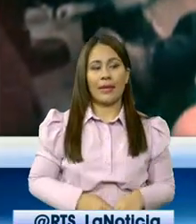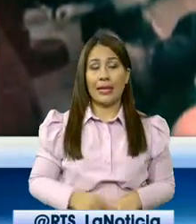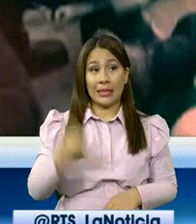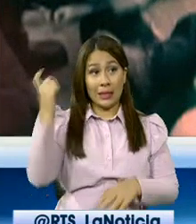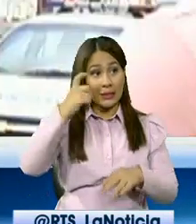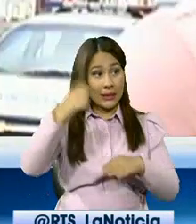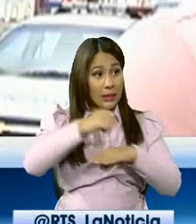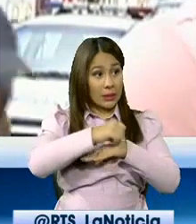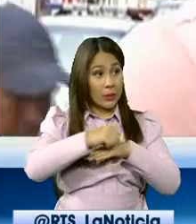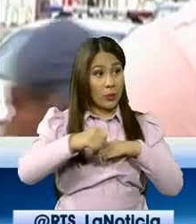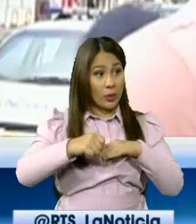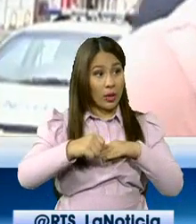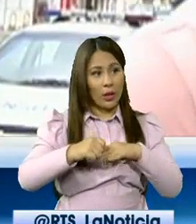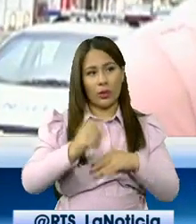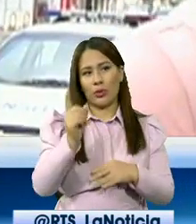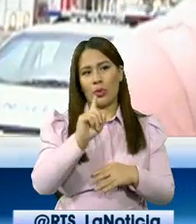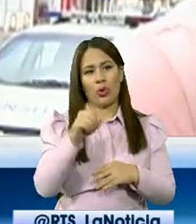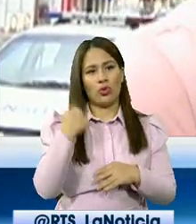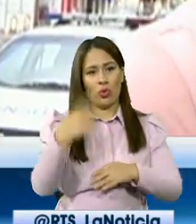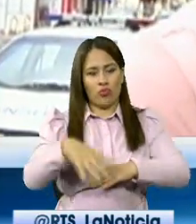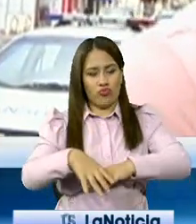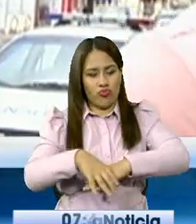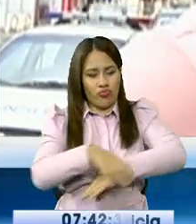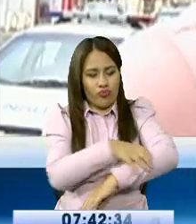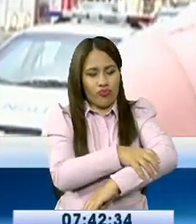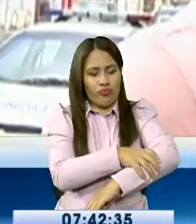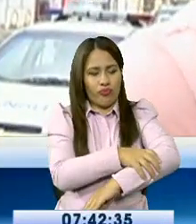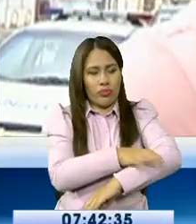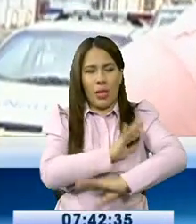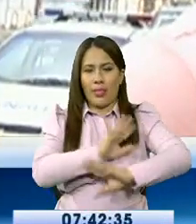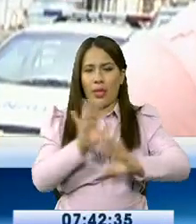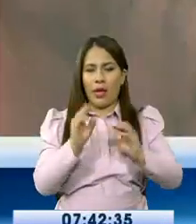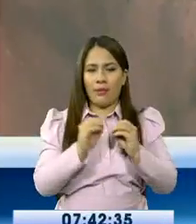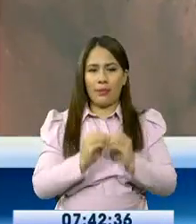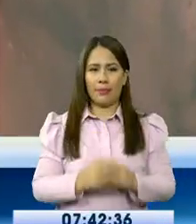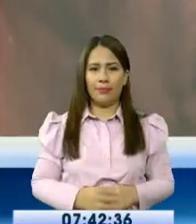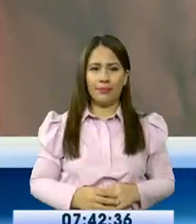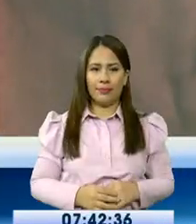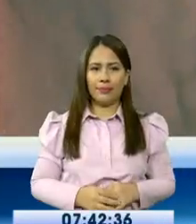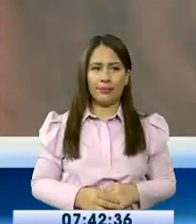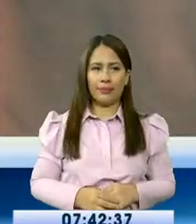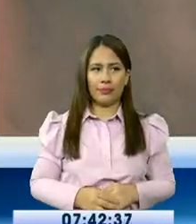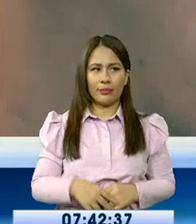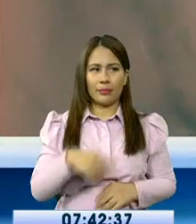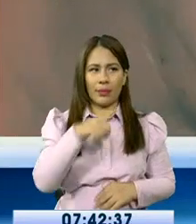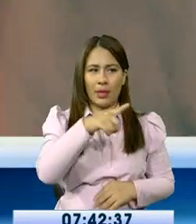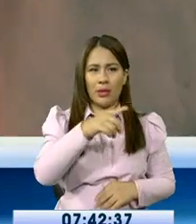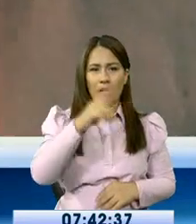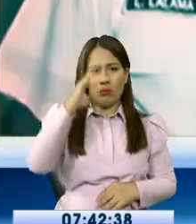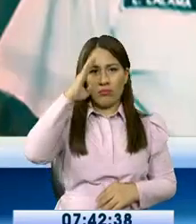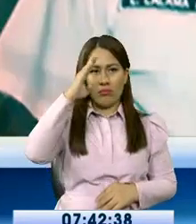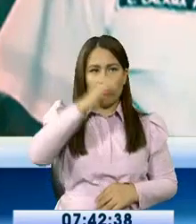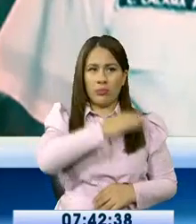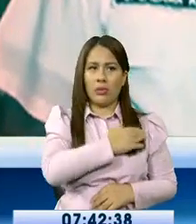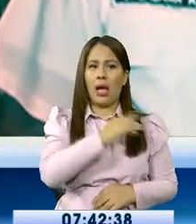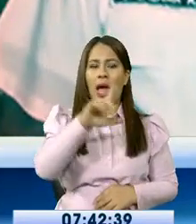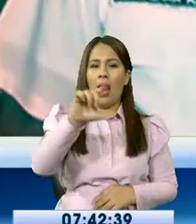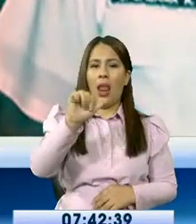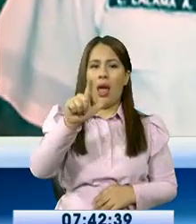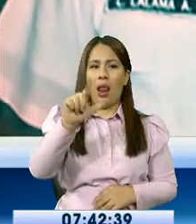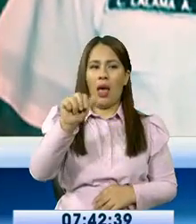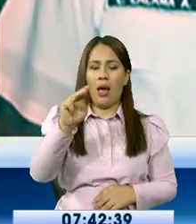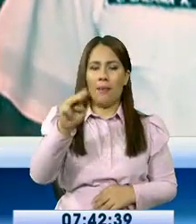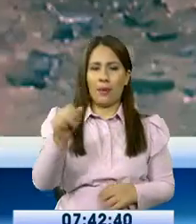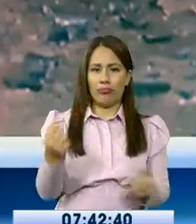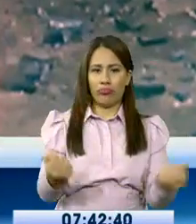o solamente van a enyesar no, esas está enyesado ya está enyesado. Y... El general Isla Lama informó que el conductor del pesado